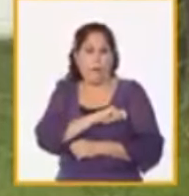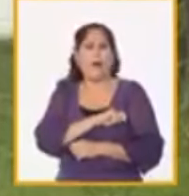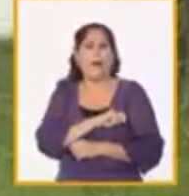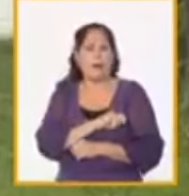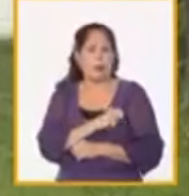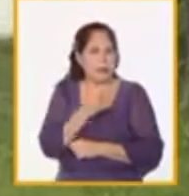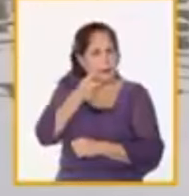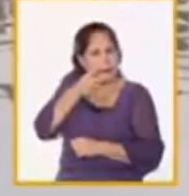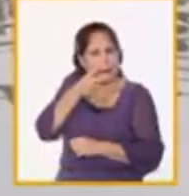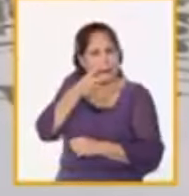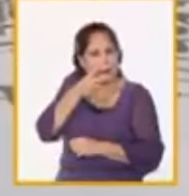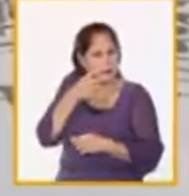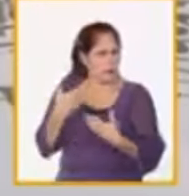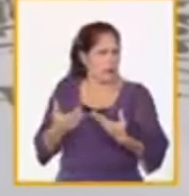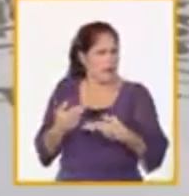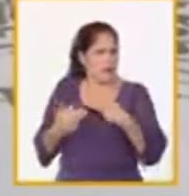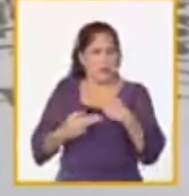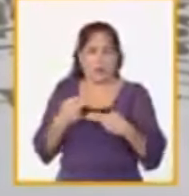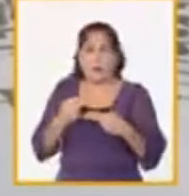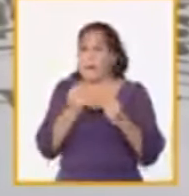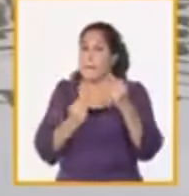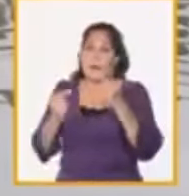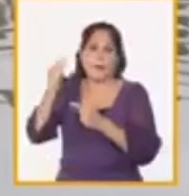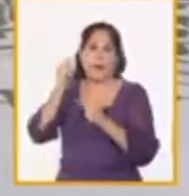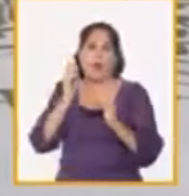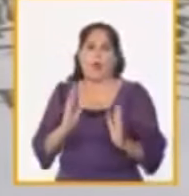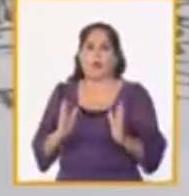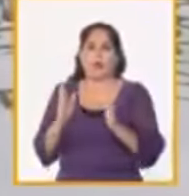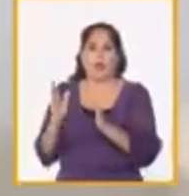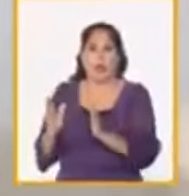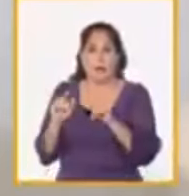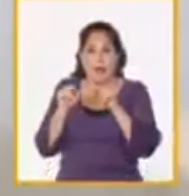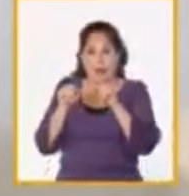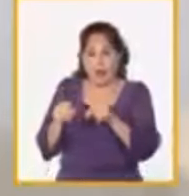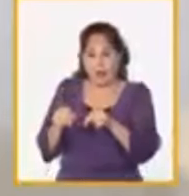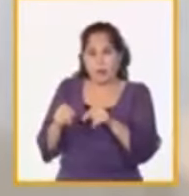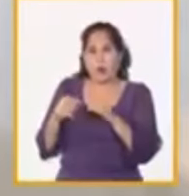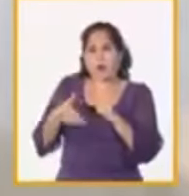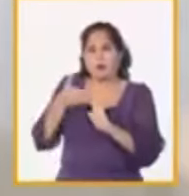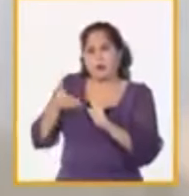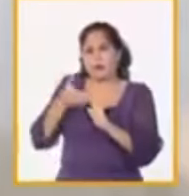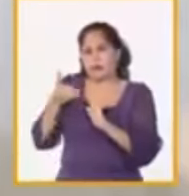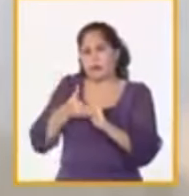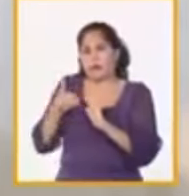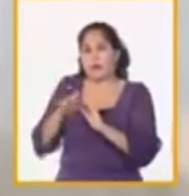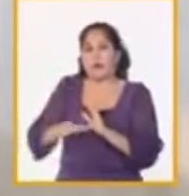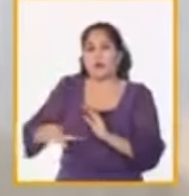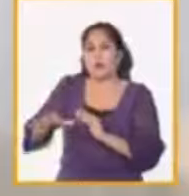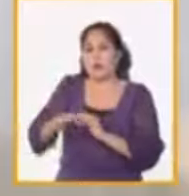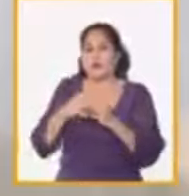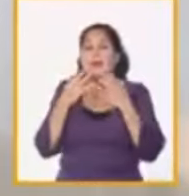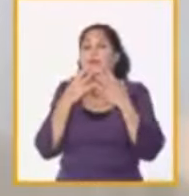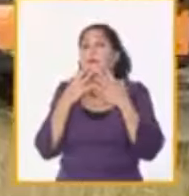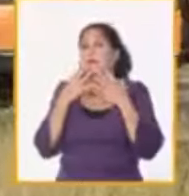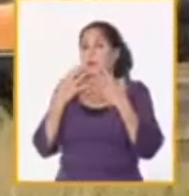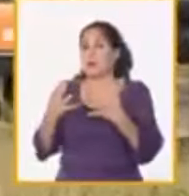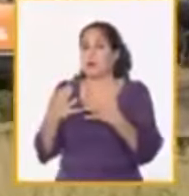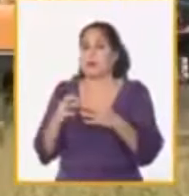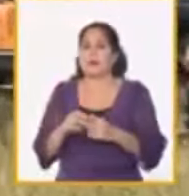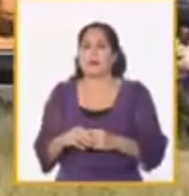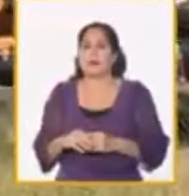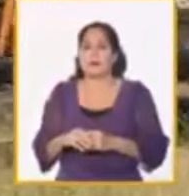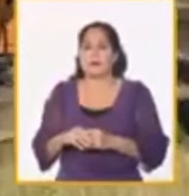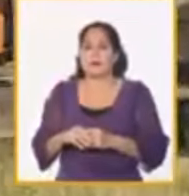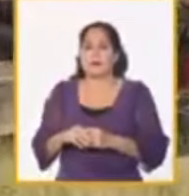detalle relacionado con la primera etapa de una inversión de alto impacto social y económico para esta